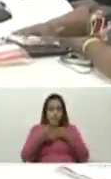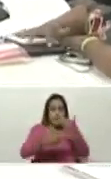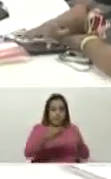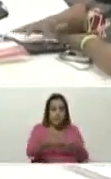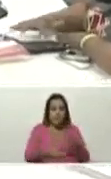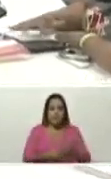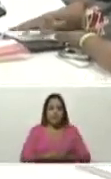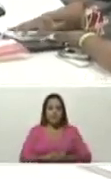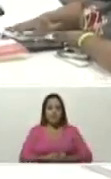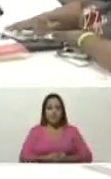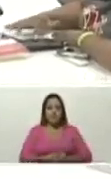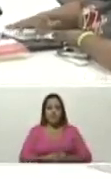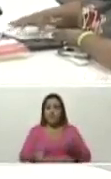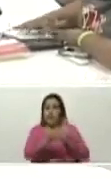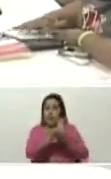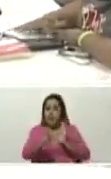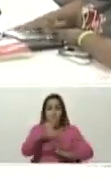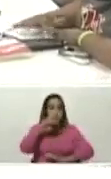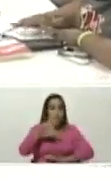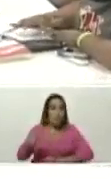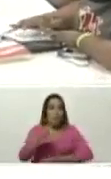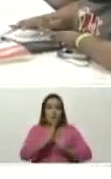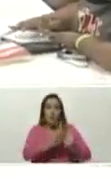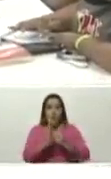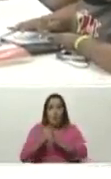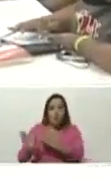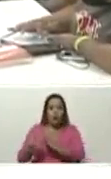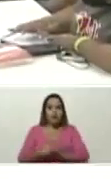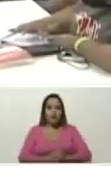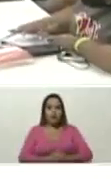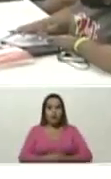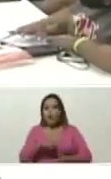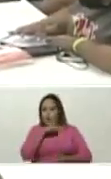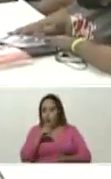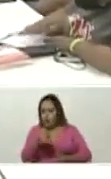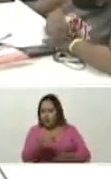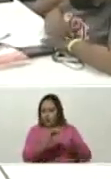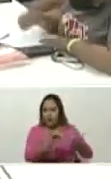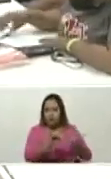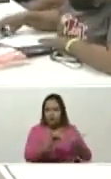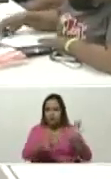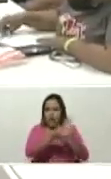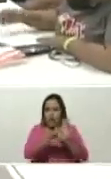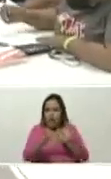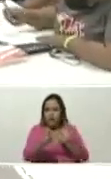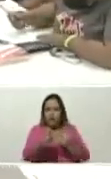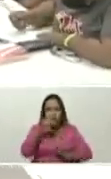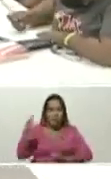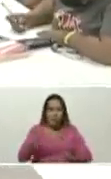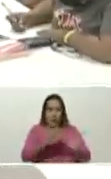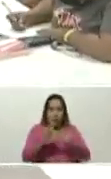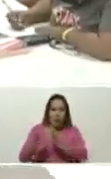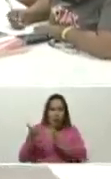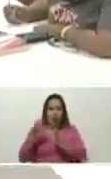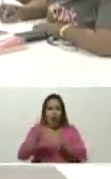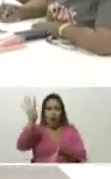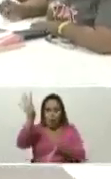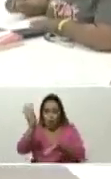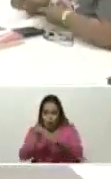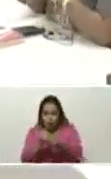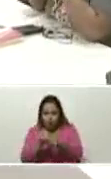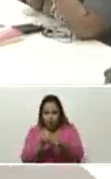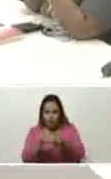Las leyes del poder popular, llamadas así, Aquí hay un compendio, como